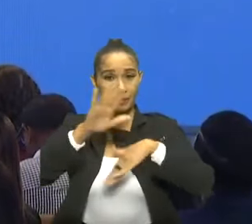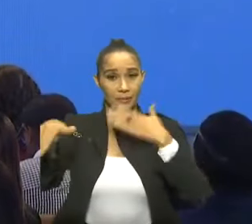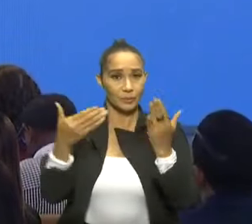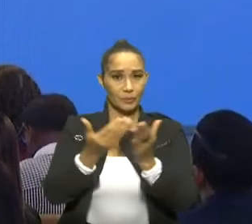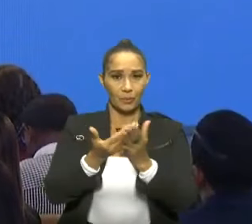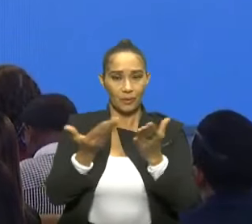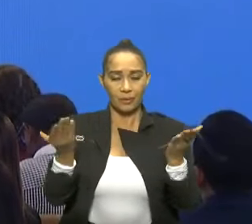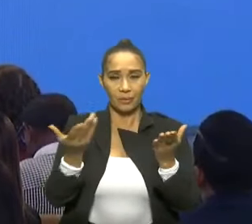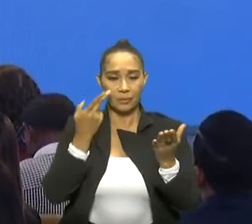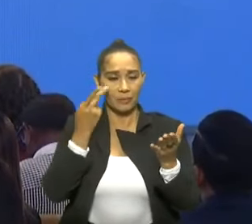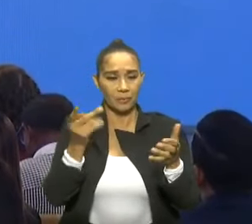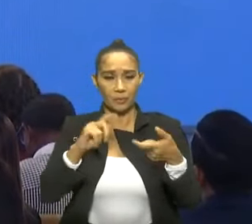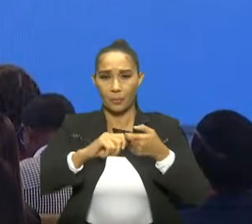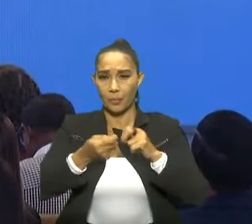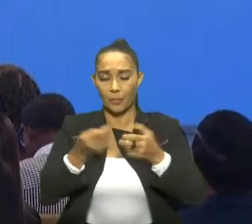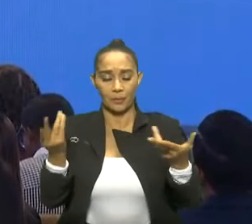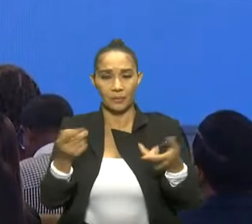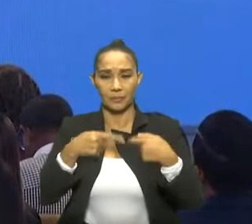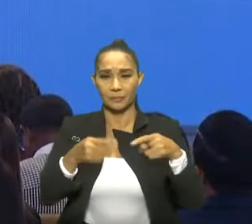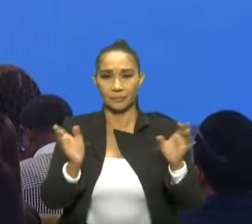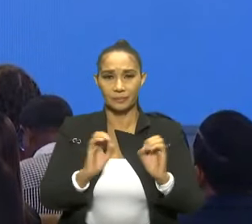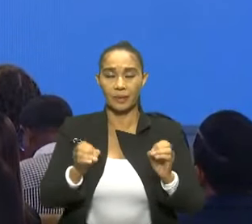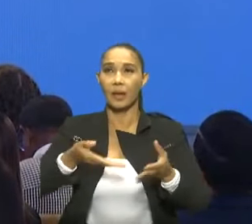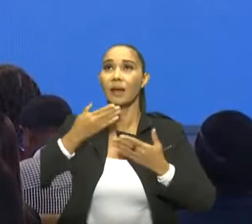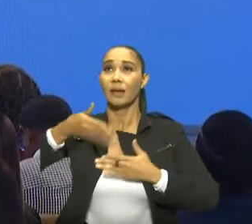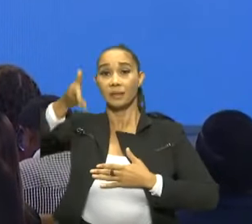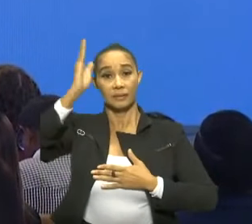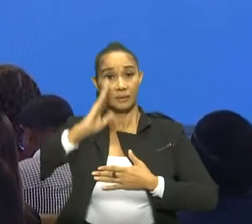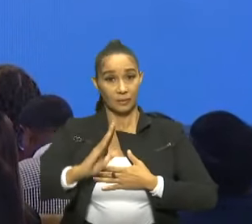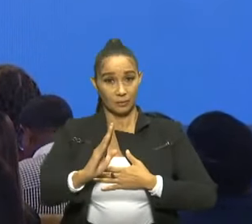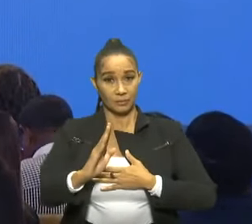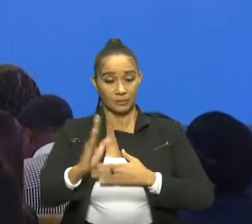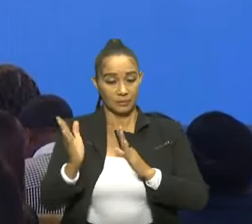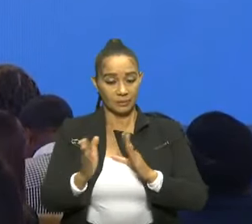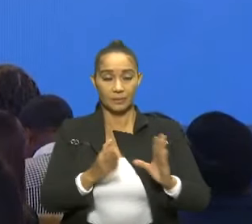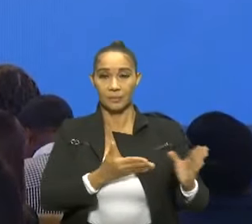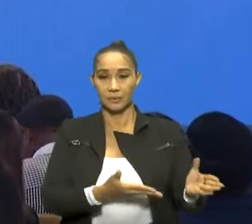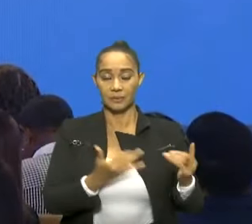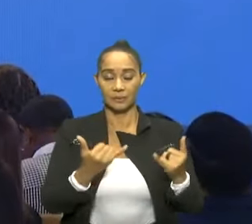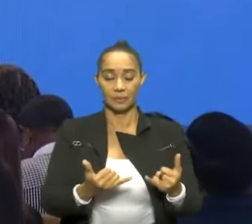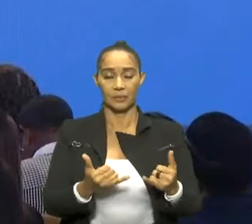mundo y no ha habido ningún tipo de problema. Gracias a Dios en este proceso,